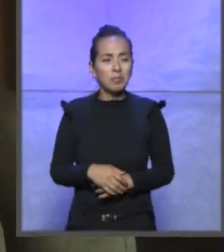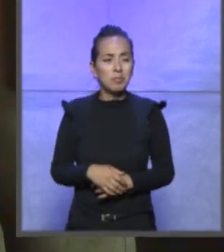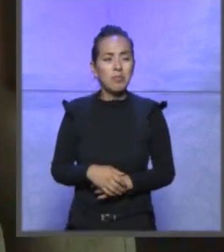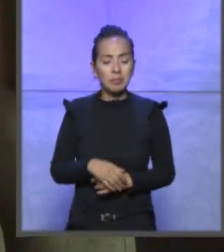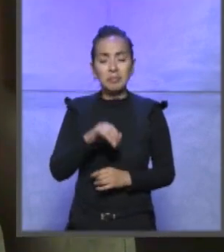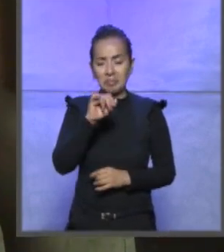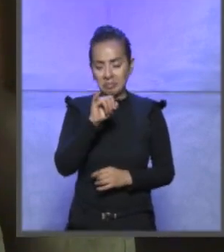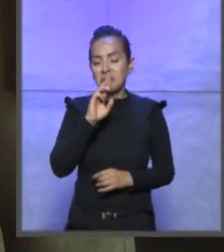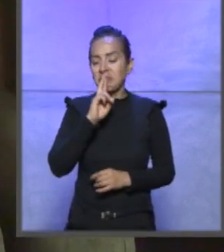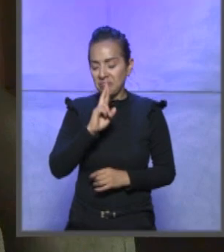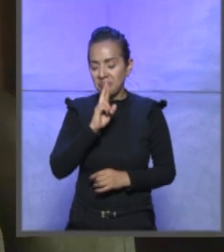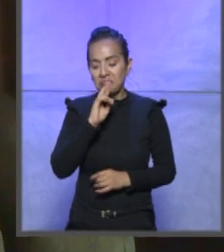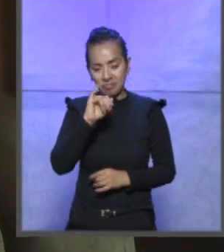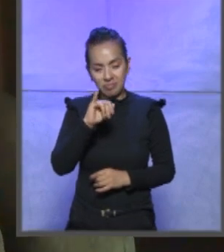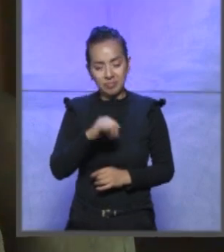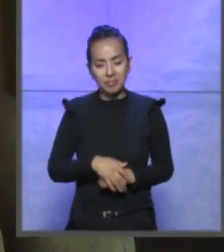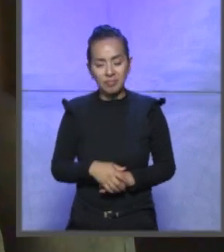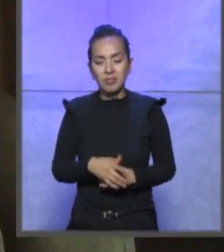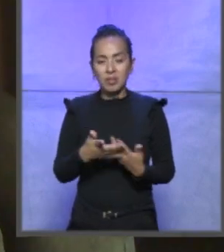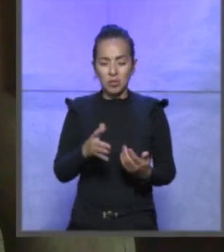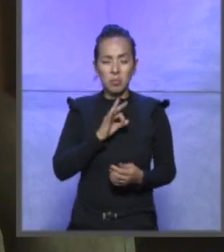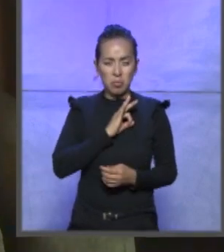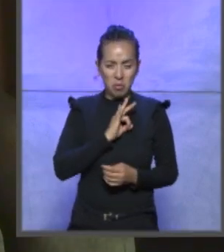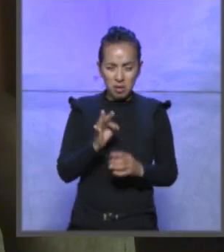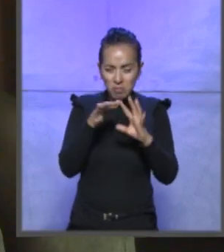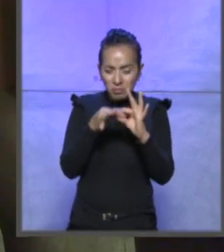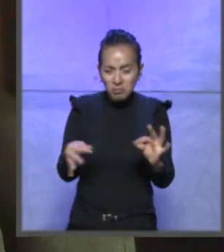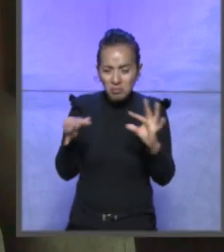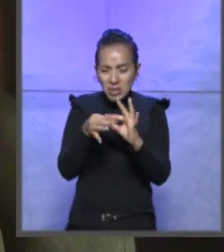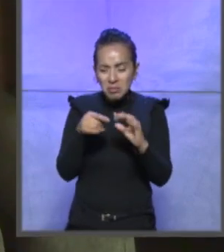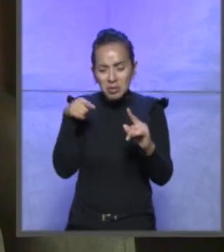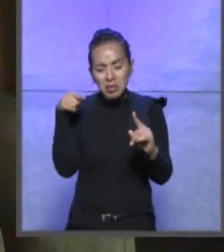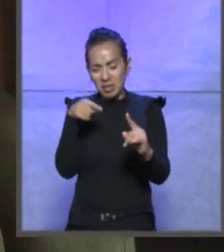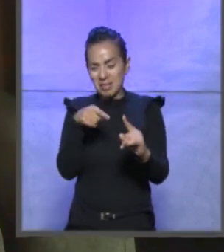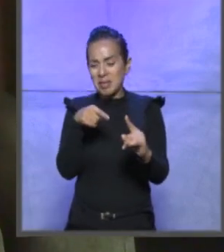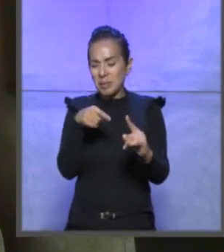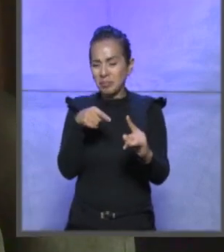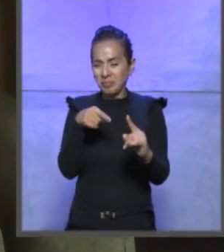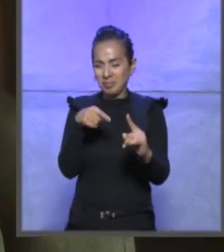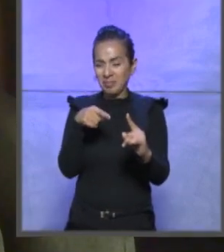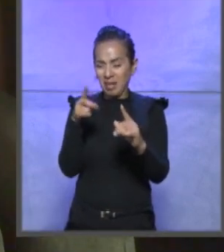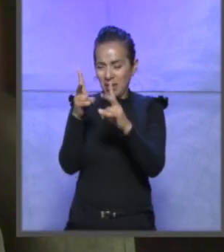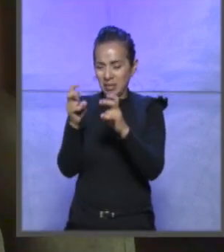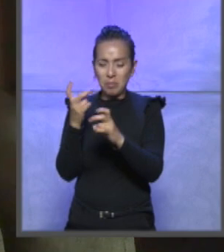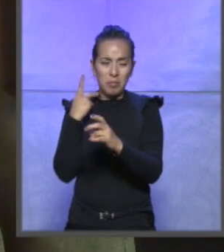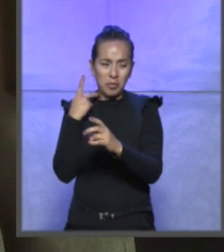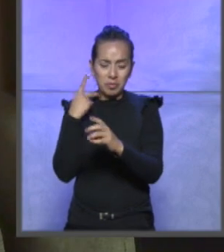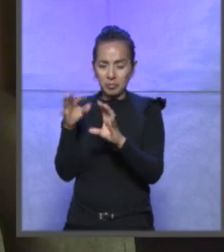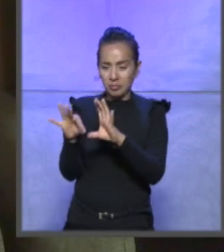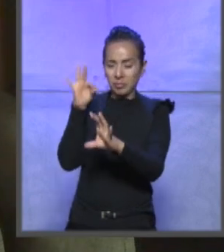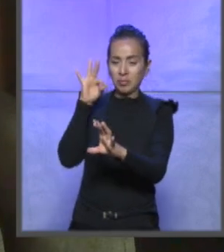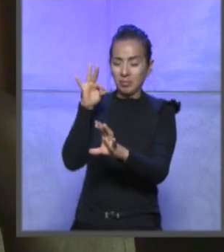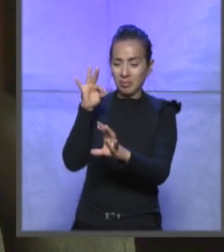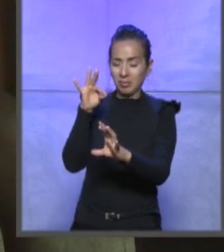Sí, absolutamente sí. Podríamos ver en la parte de la política que vamos a